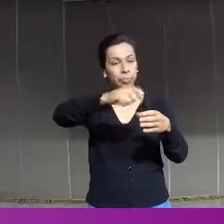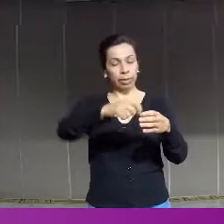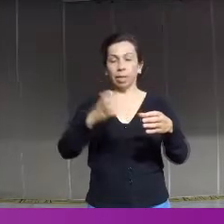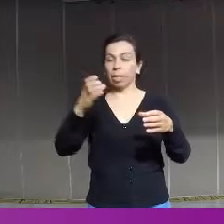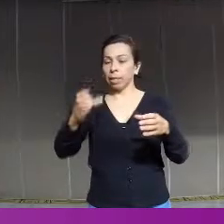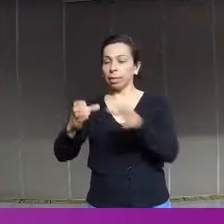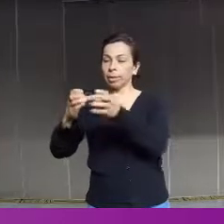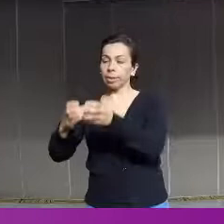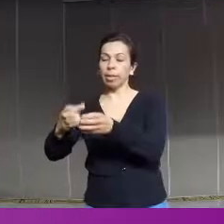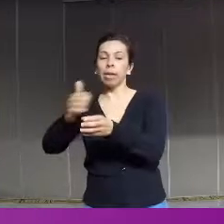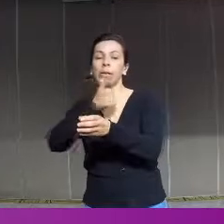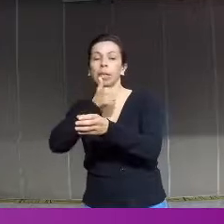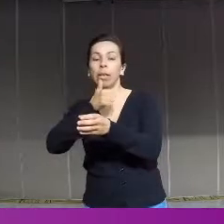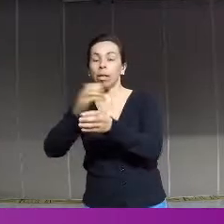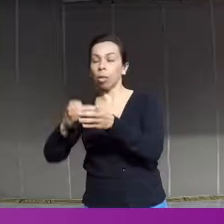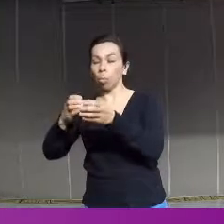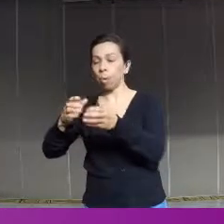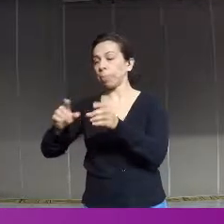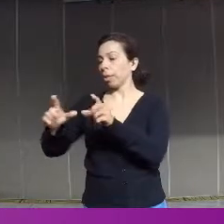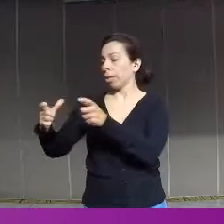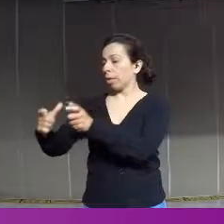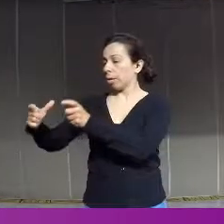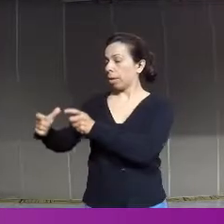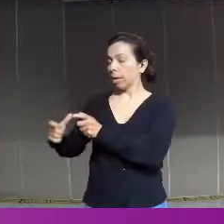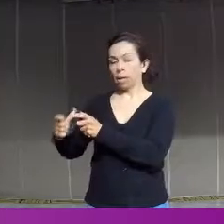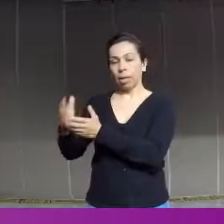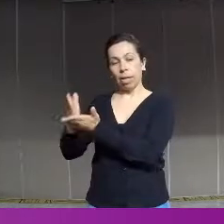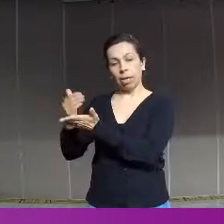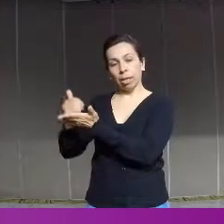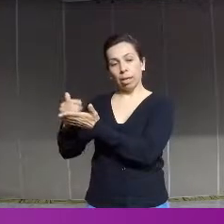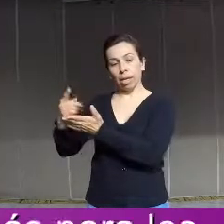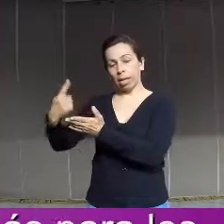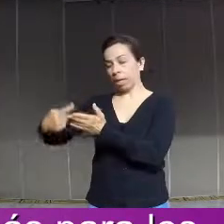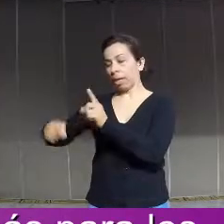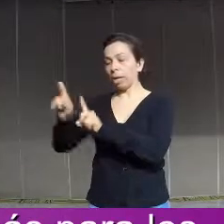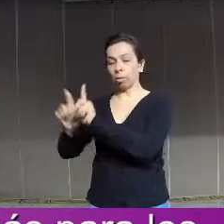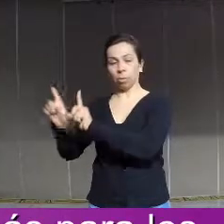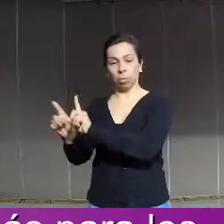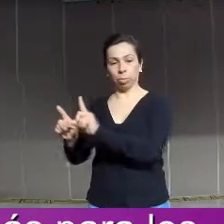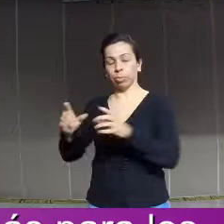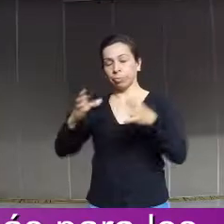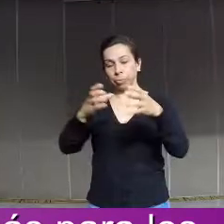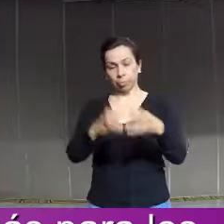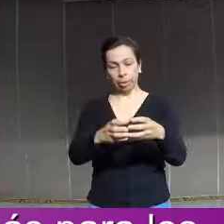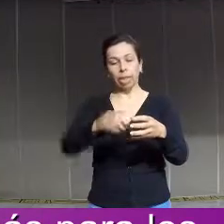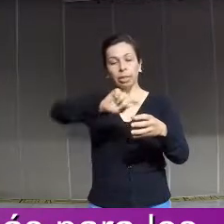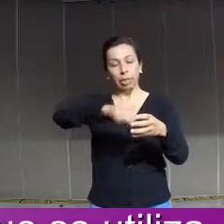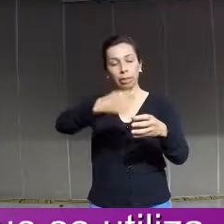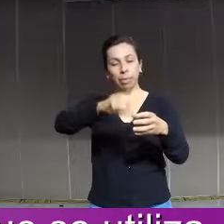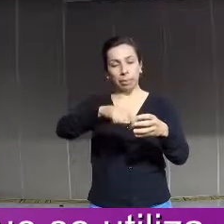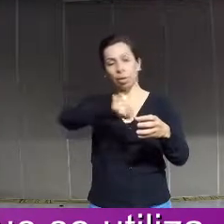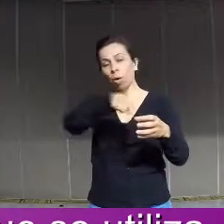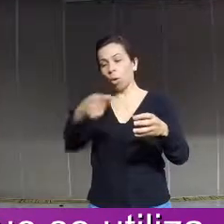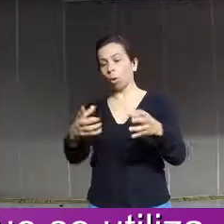o algunos alimentos también, ¿sí? Ayer hablamos un poco del espesante y un poco de la gelatina